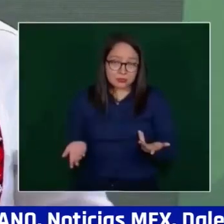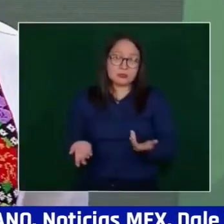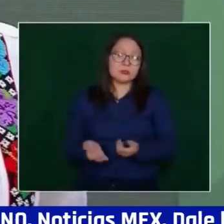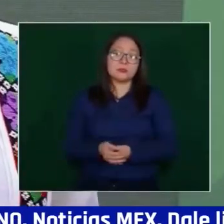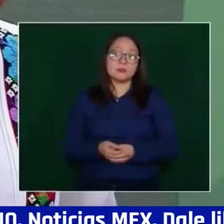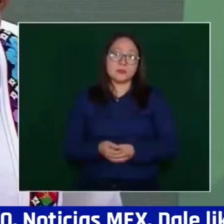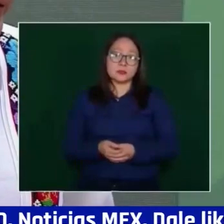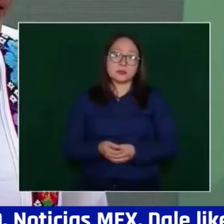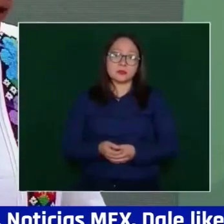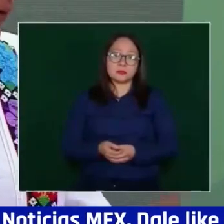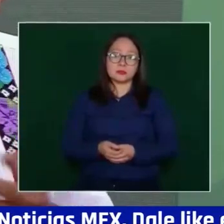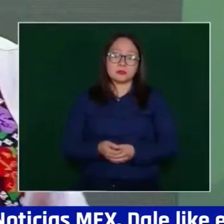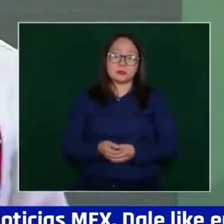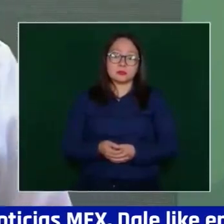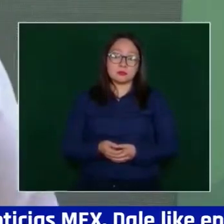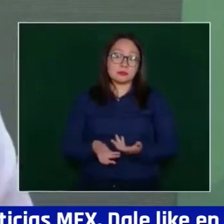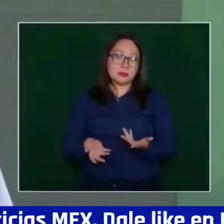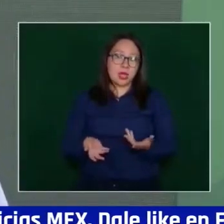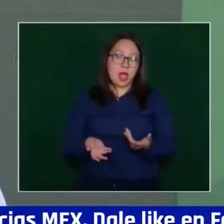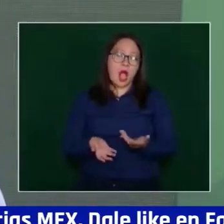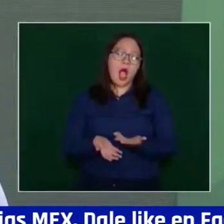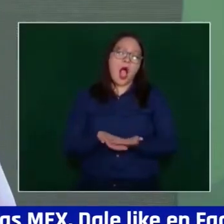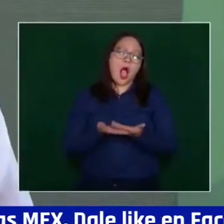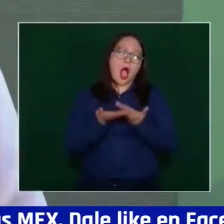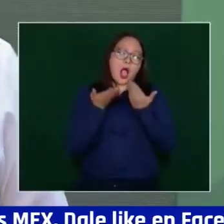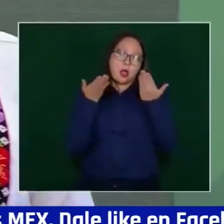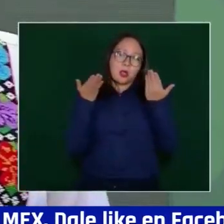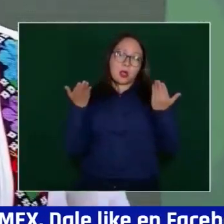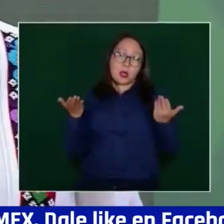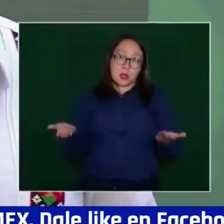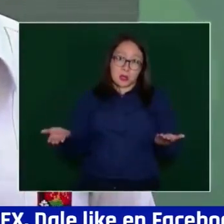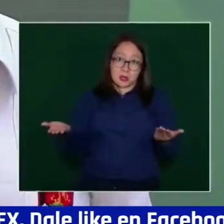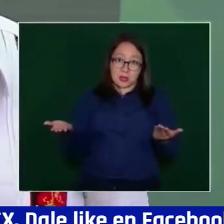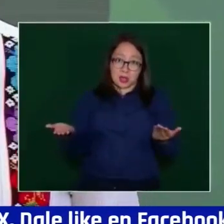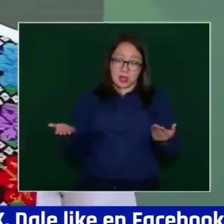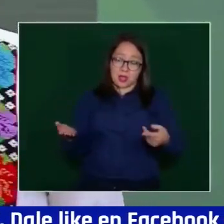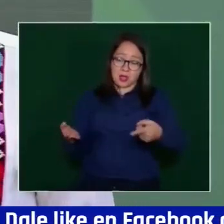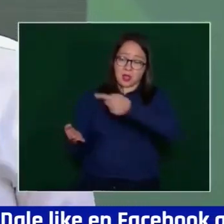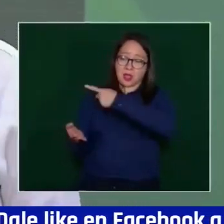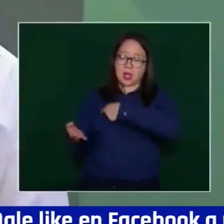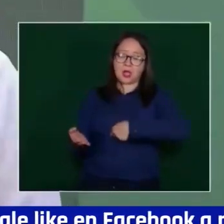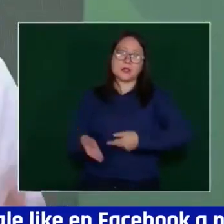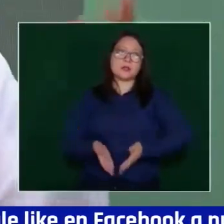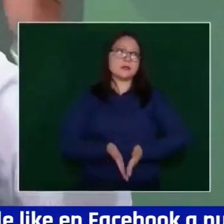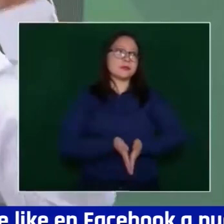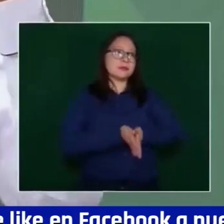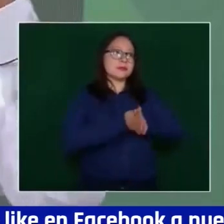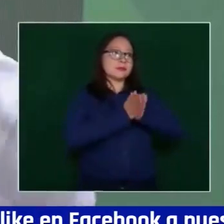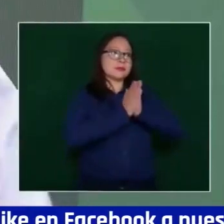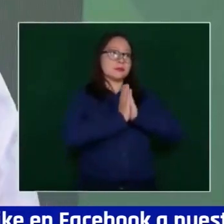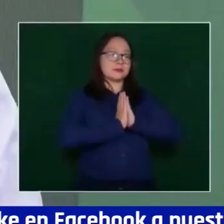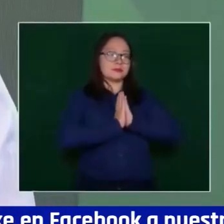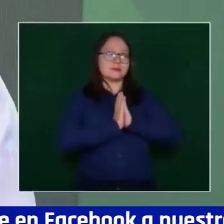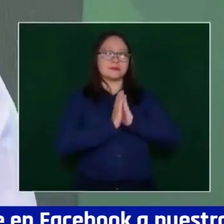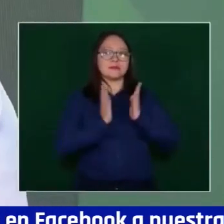Ahora, como buenos conservadores que tienen